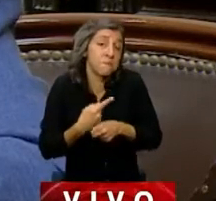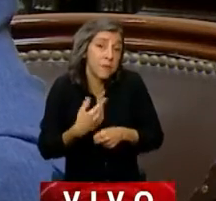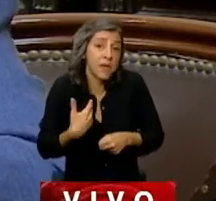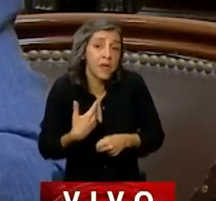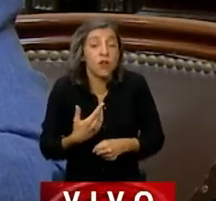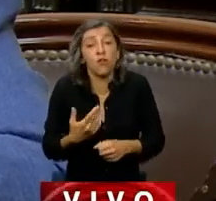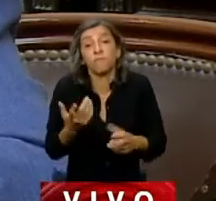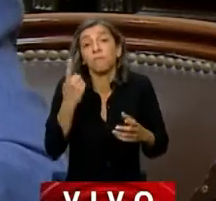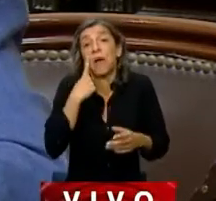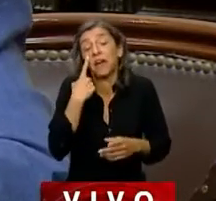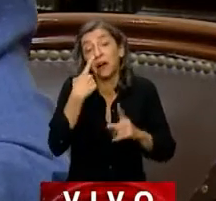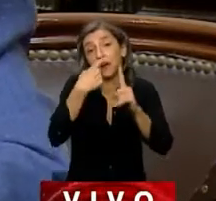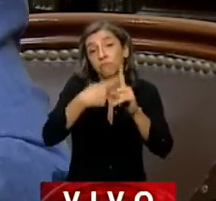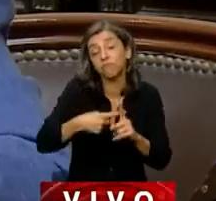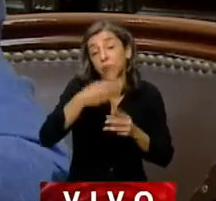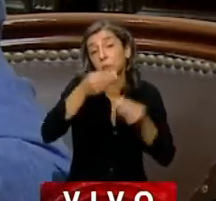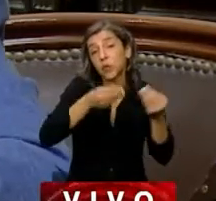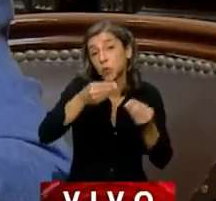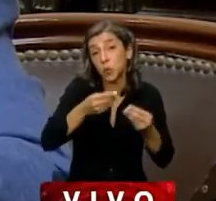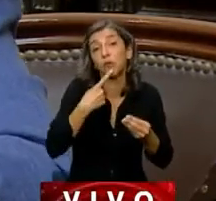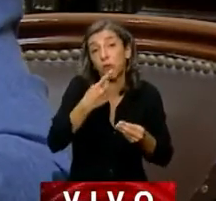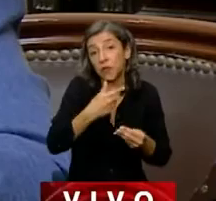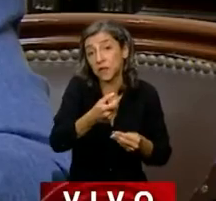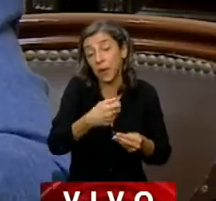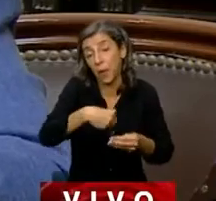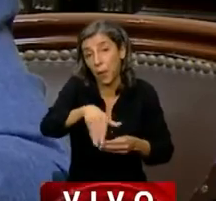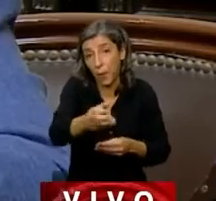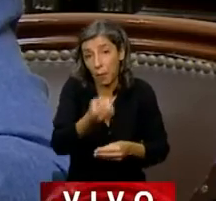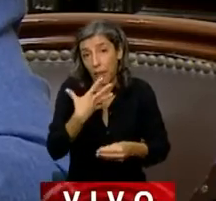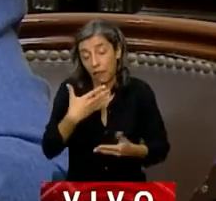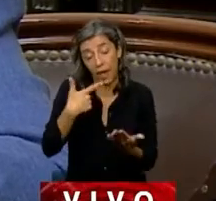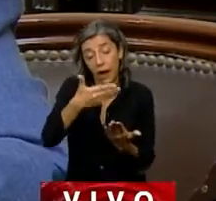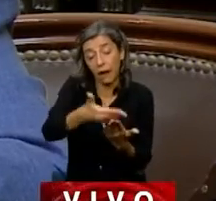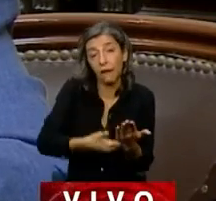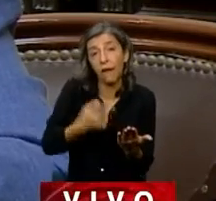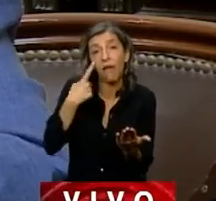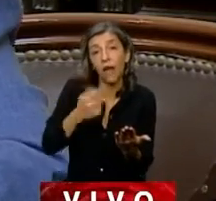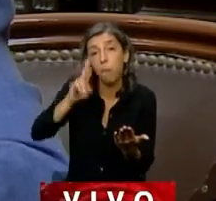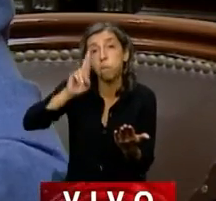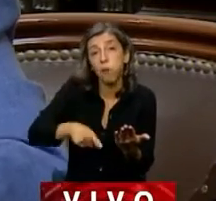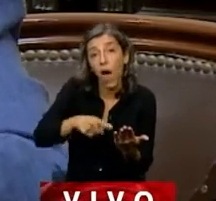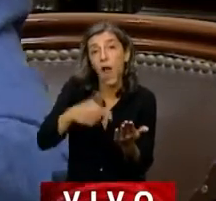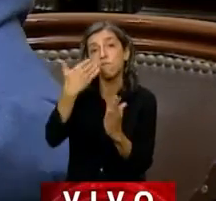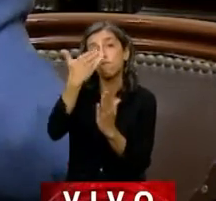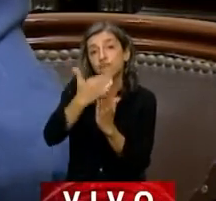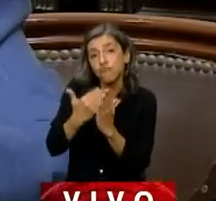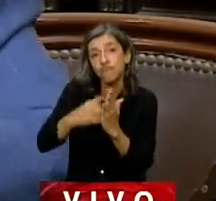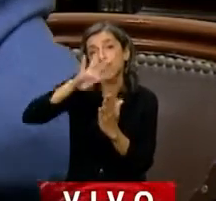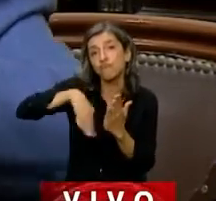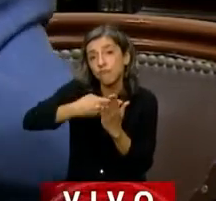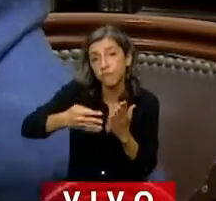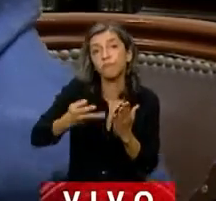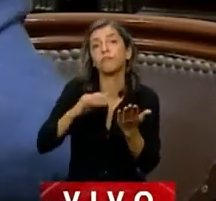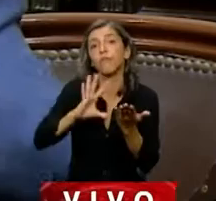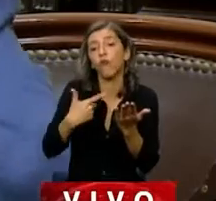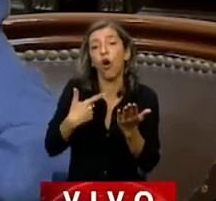que el presupuesto que nos están en estos días comunicando tenga un plan, un programa, un lineamiento,